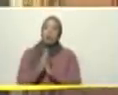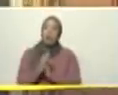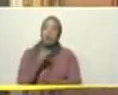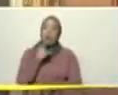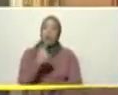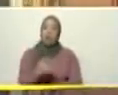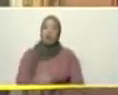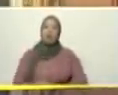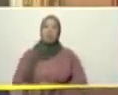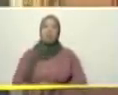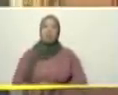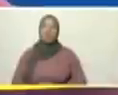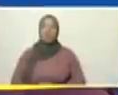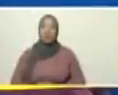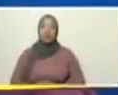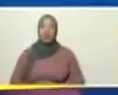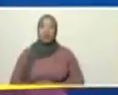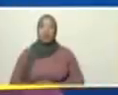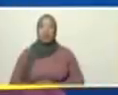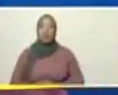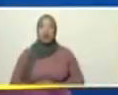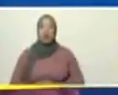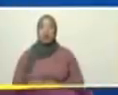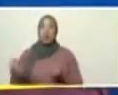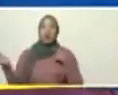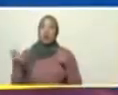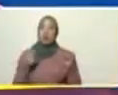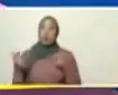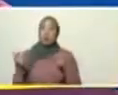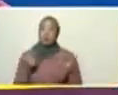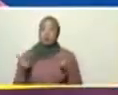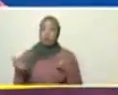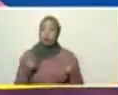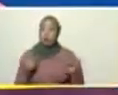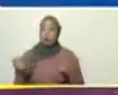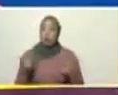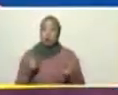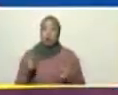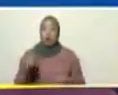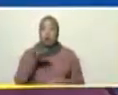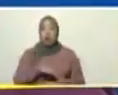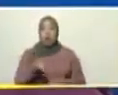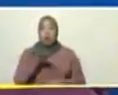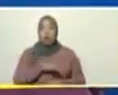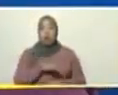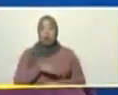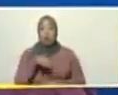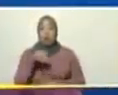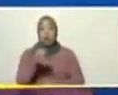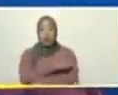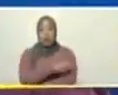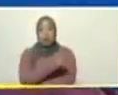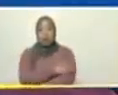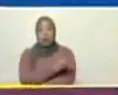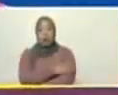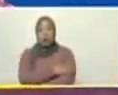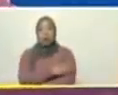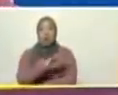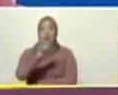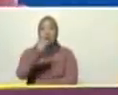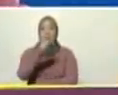puede. Bueno, es parte de la discusión que tenemos en la izquierda, ¿no? Hay una parte de la izquierda que en estos 100